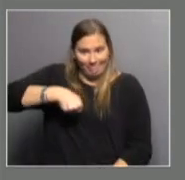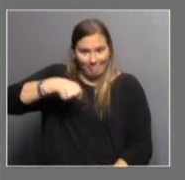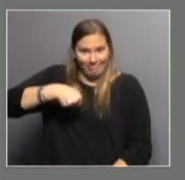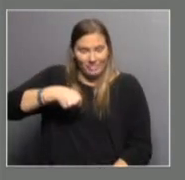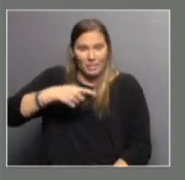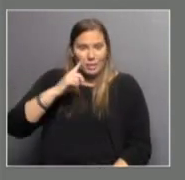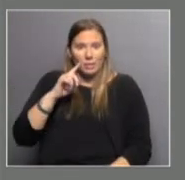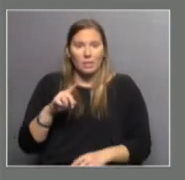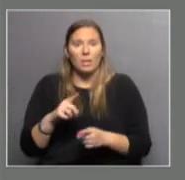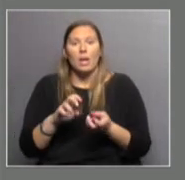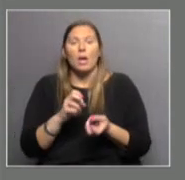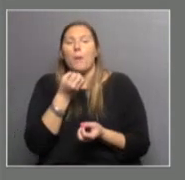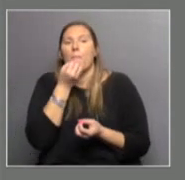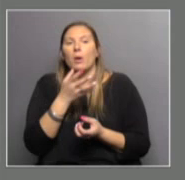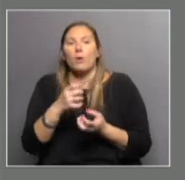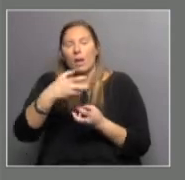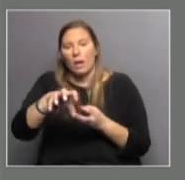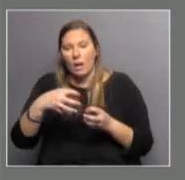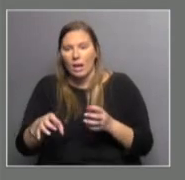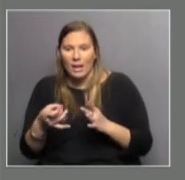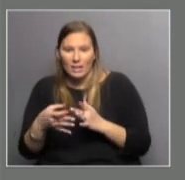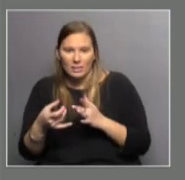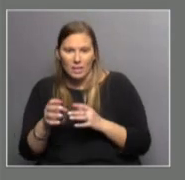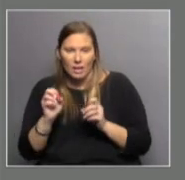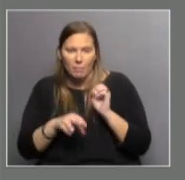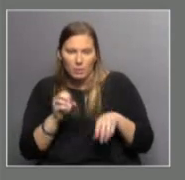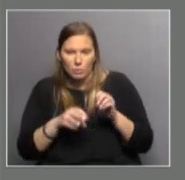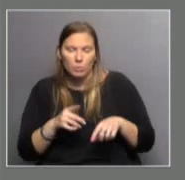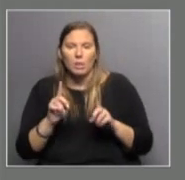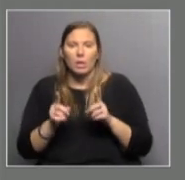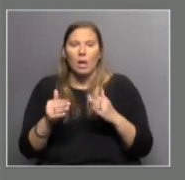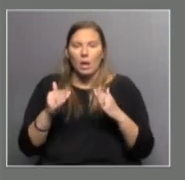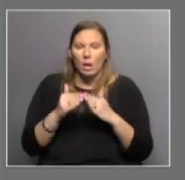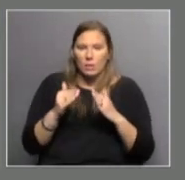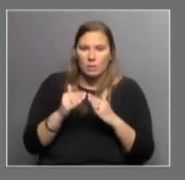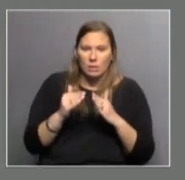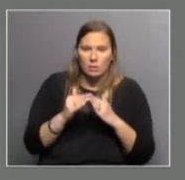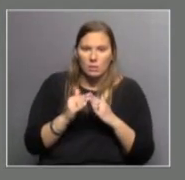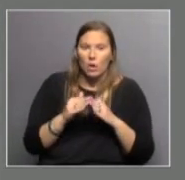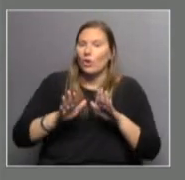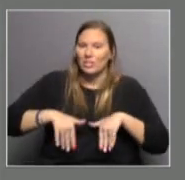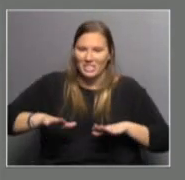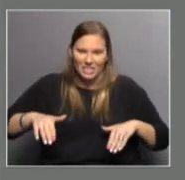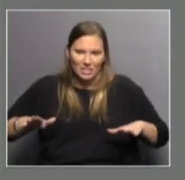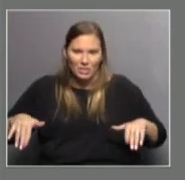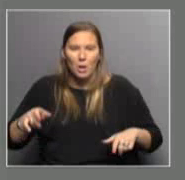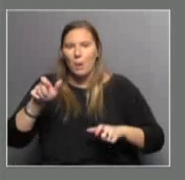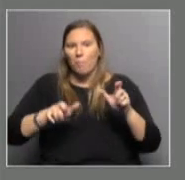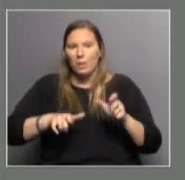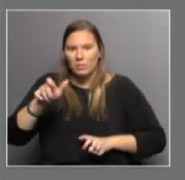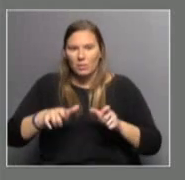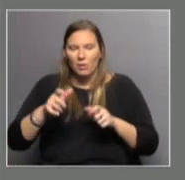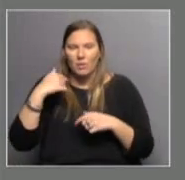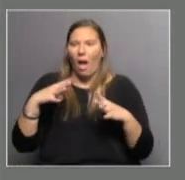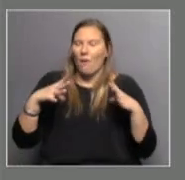están revalorizando sus residuos. Que también son muchos hogares que integrados desde con niños, personas que se están